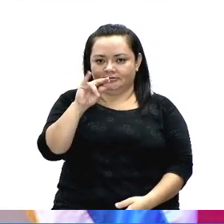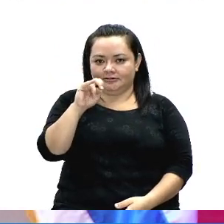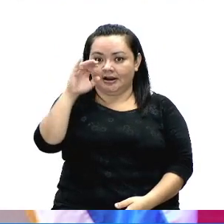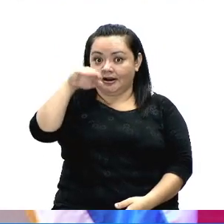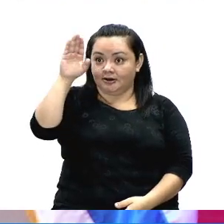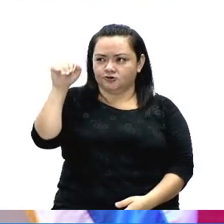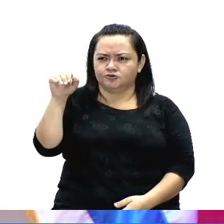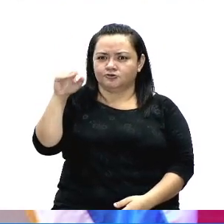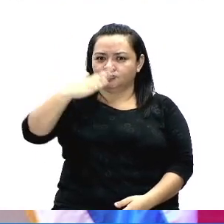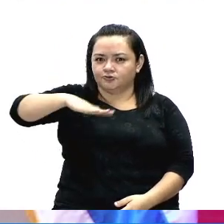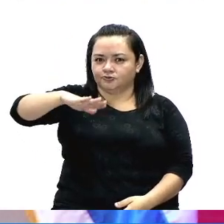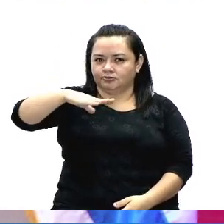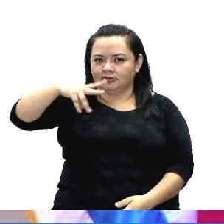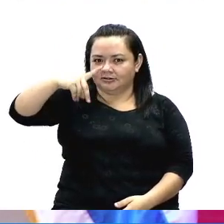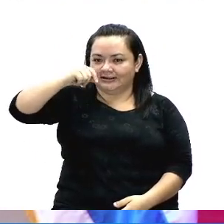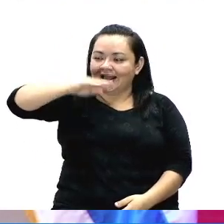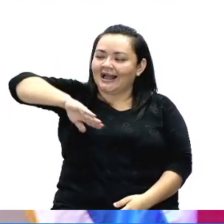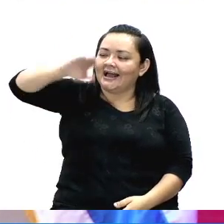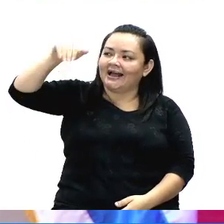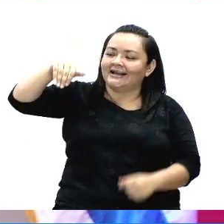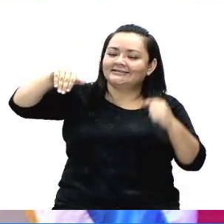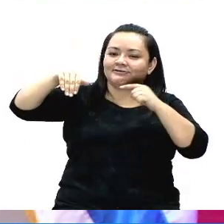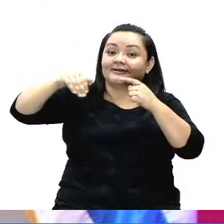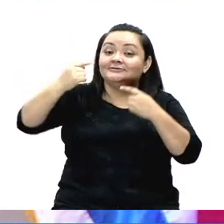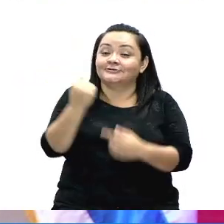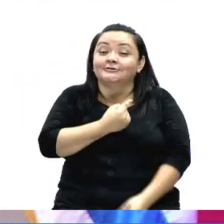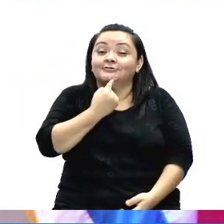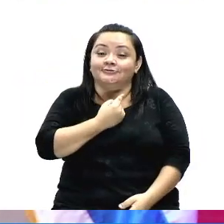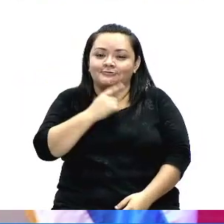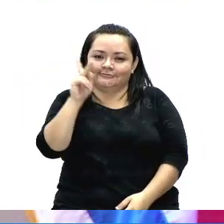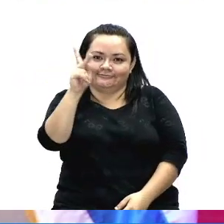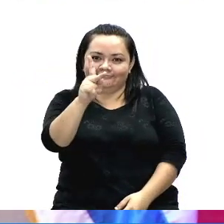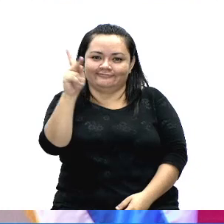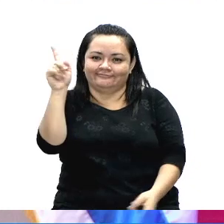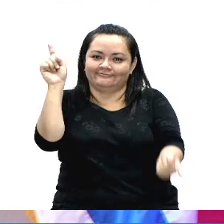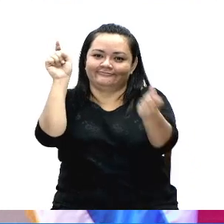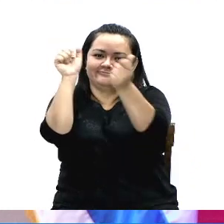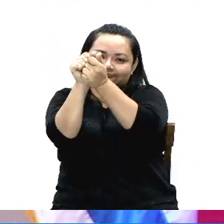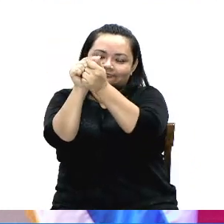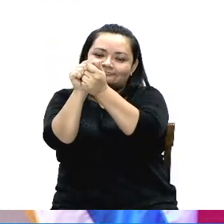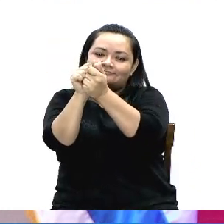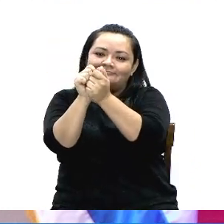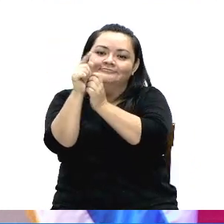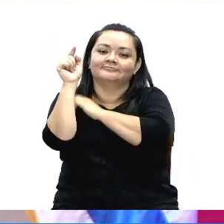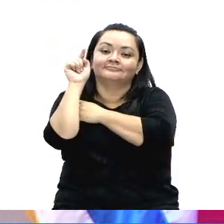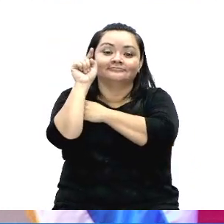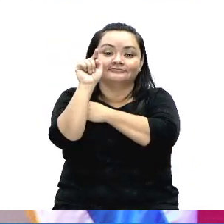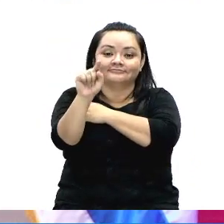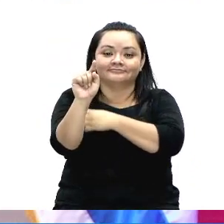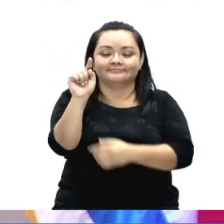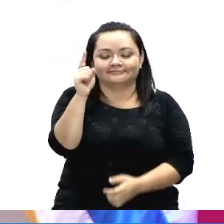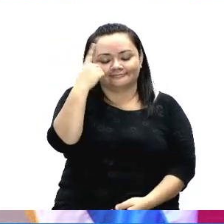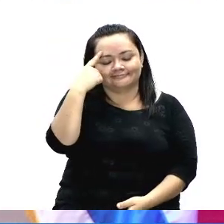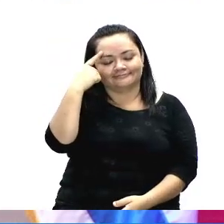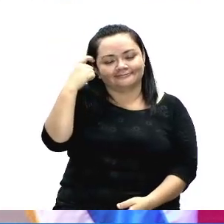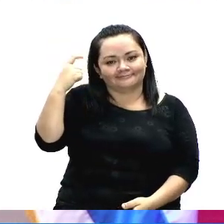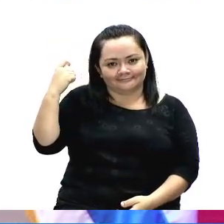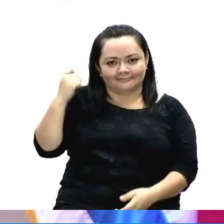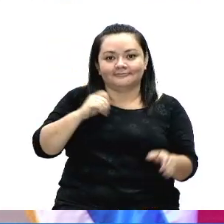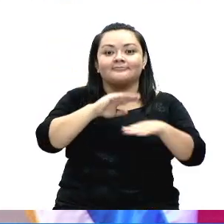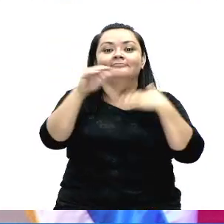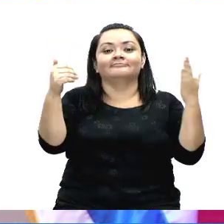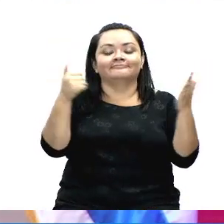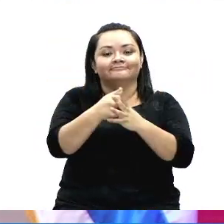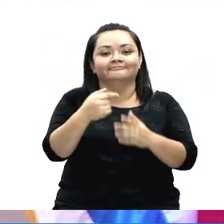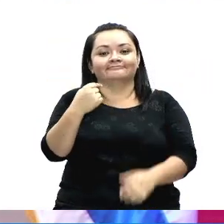monte en el desierto a ese lugar apartado número uno para que recuerdes todo lo que